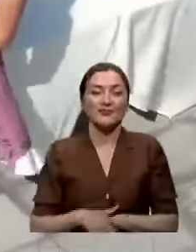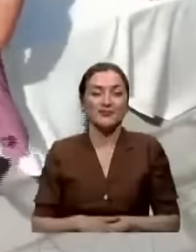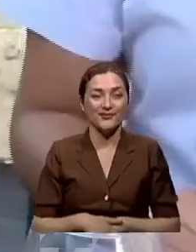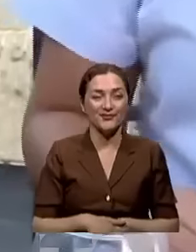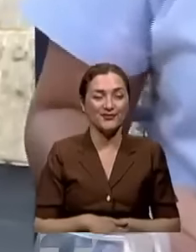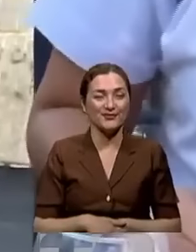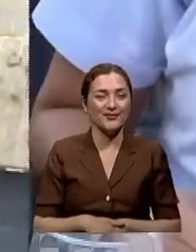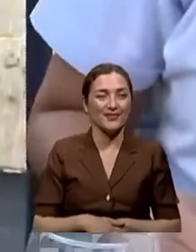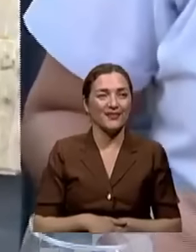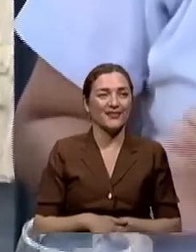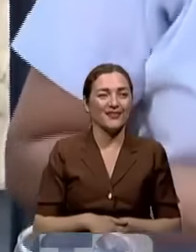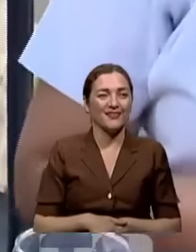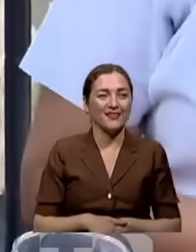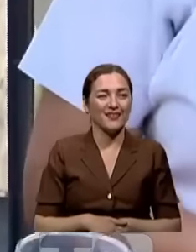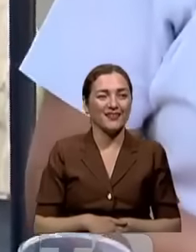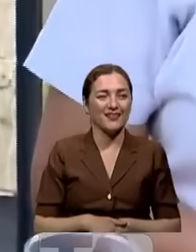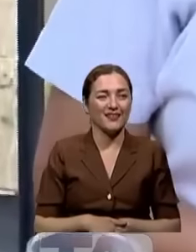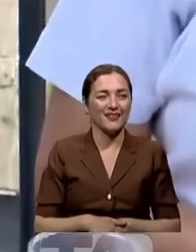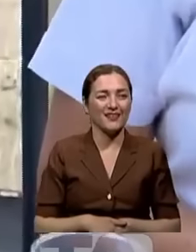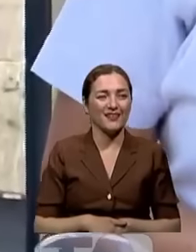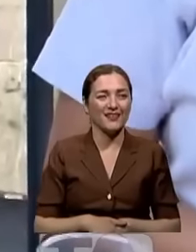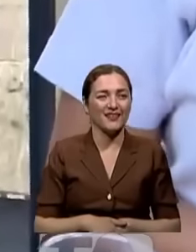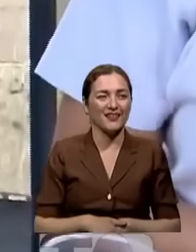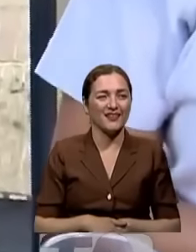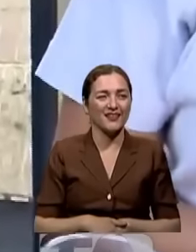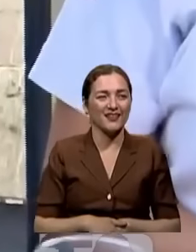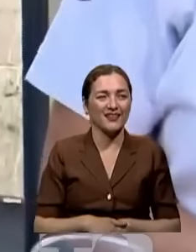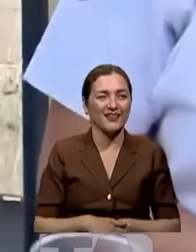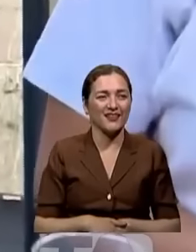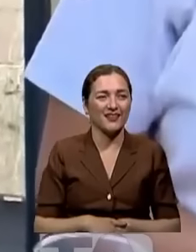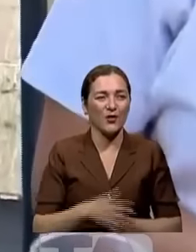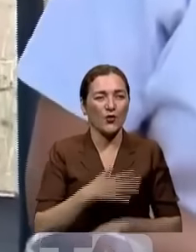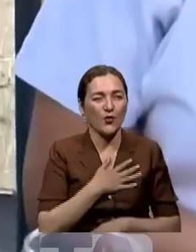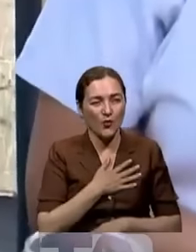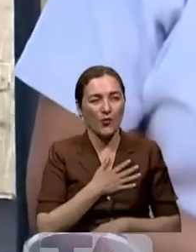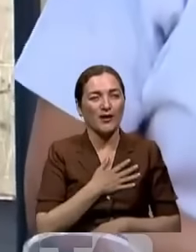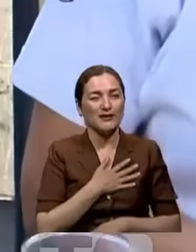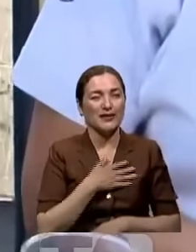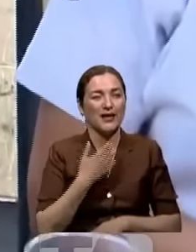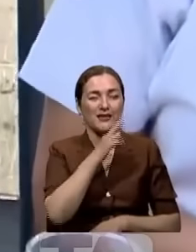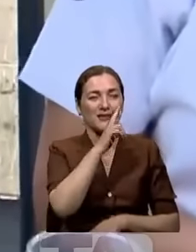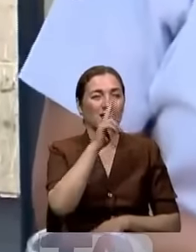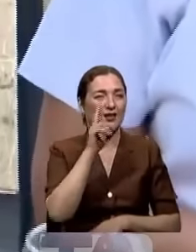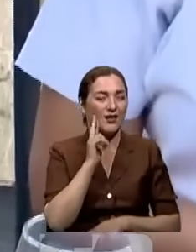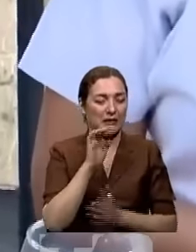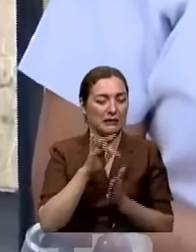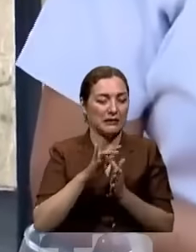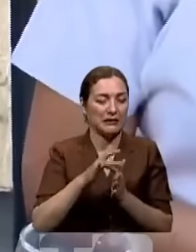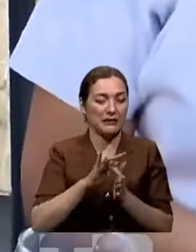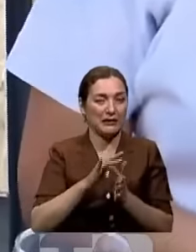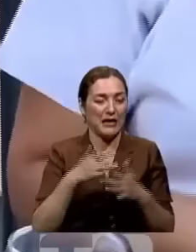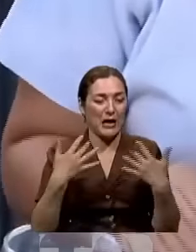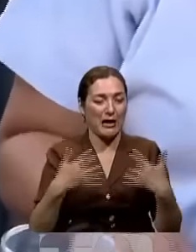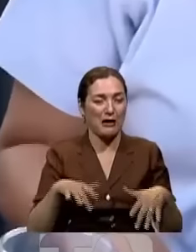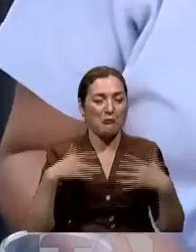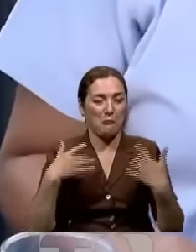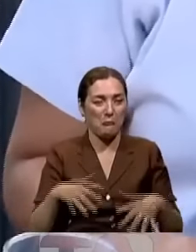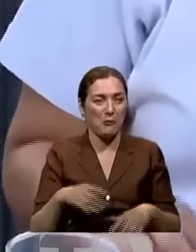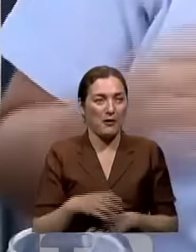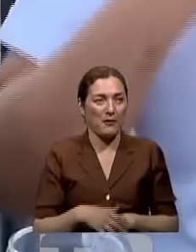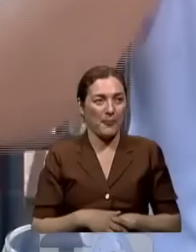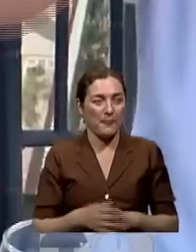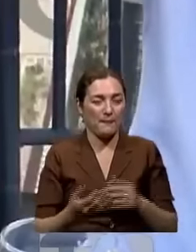vaya, vamos a ver cómo encontraste esta guagua. Ay, mi reina, siento que la Casa del Librillo acaba de hacer una jugada riesgosa. No solo